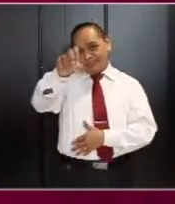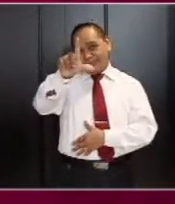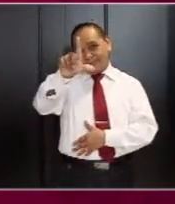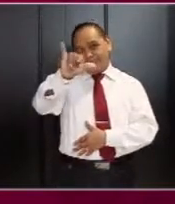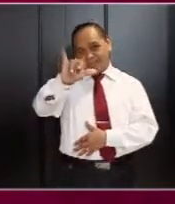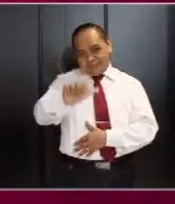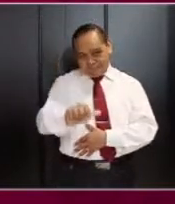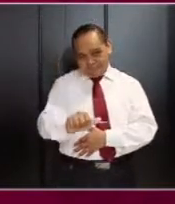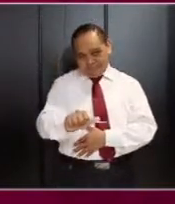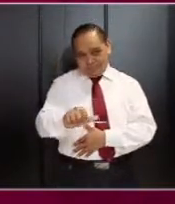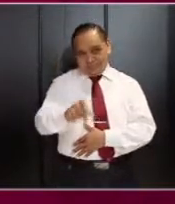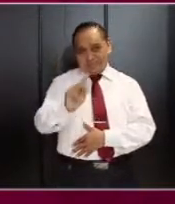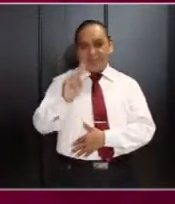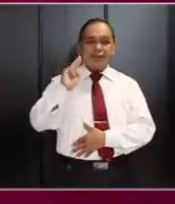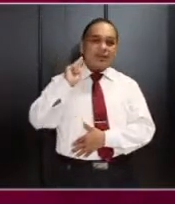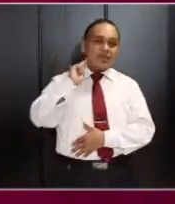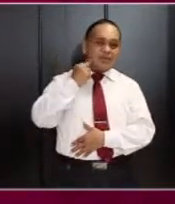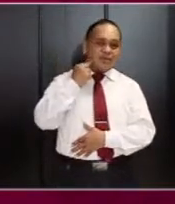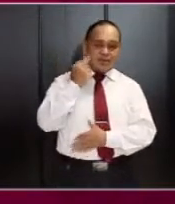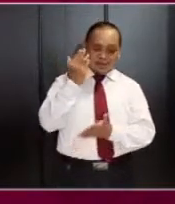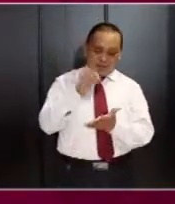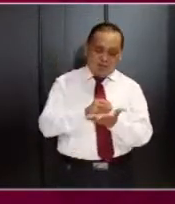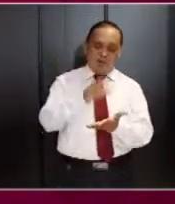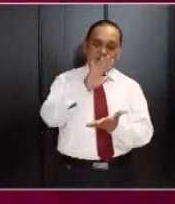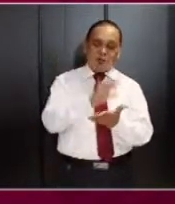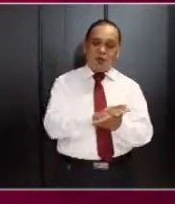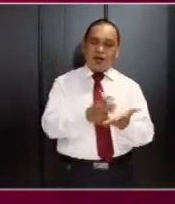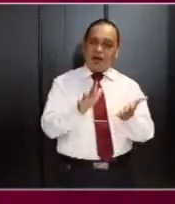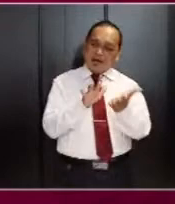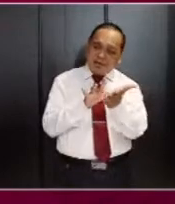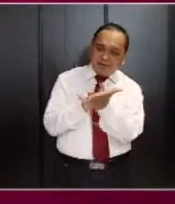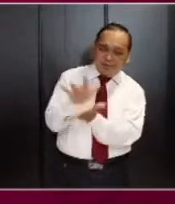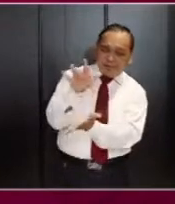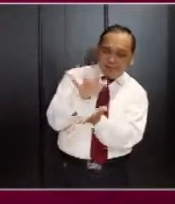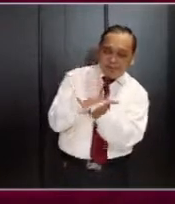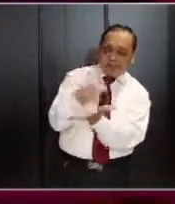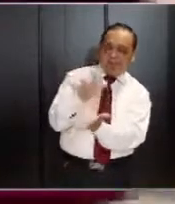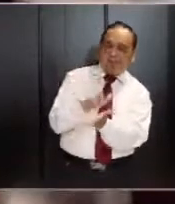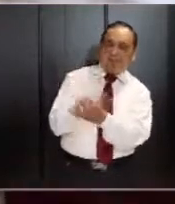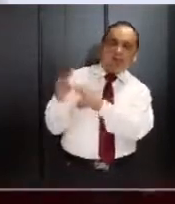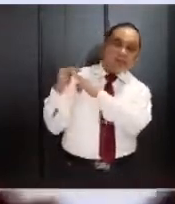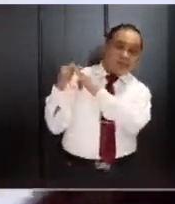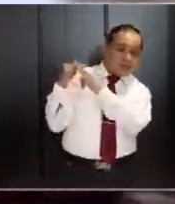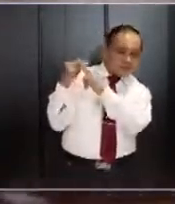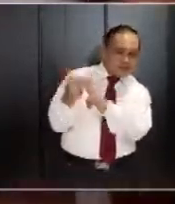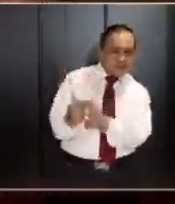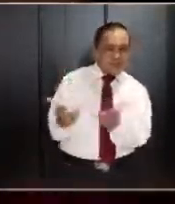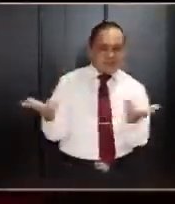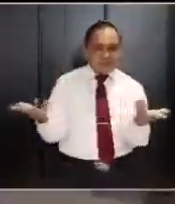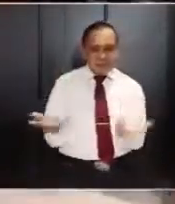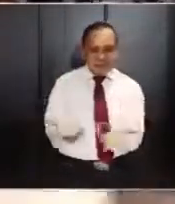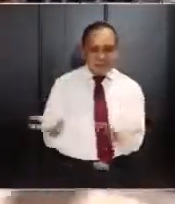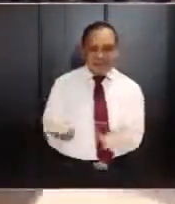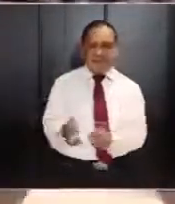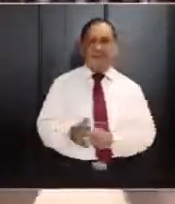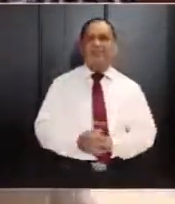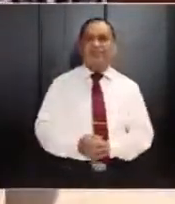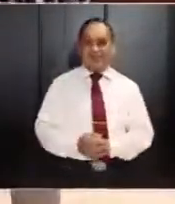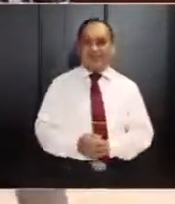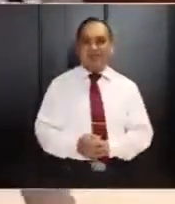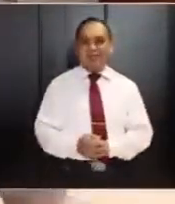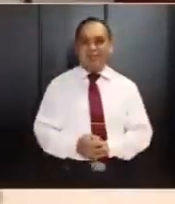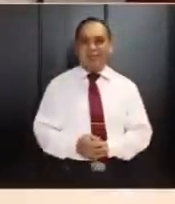sido una gran notaria y que ha sido un gran apoyo para durante todas estas acciones del Tren